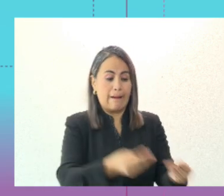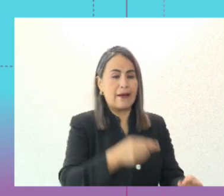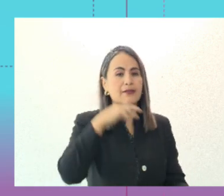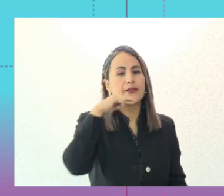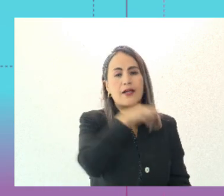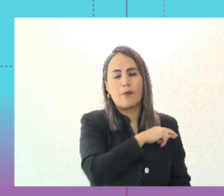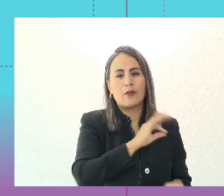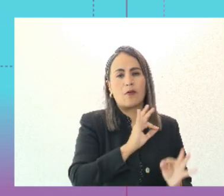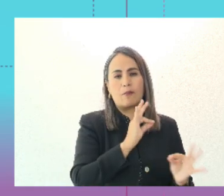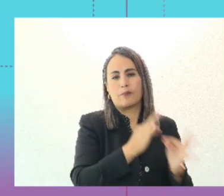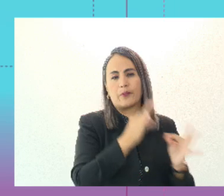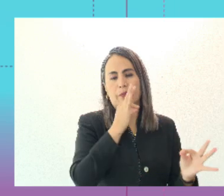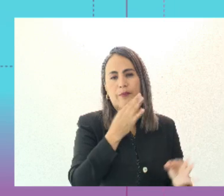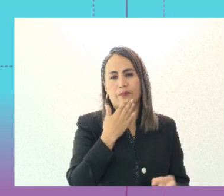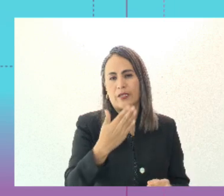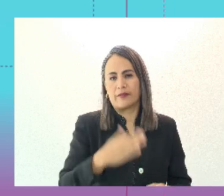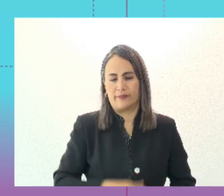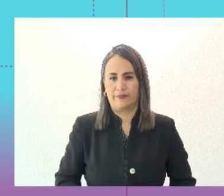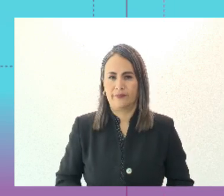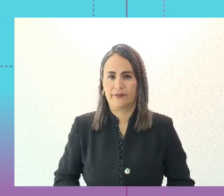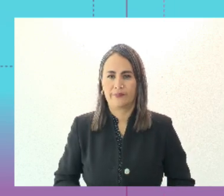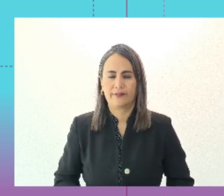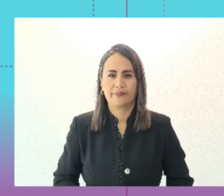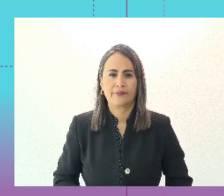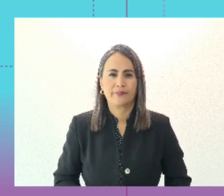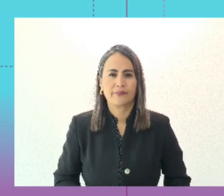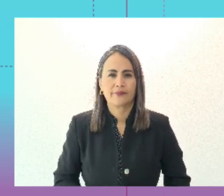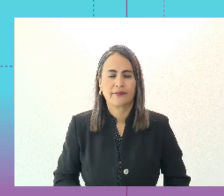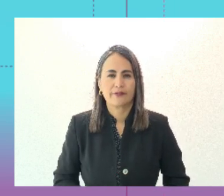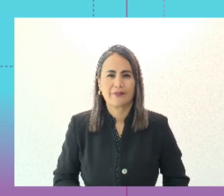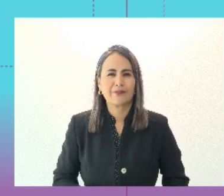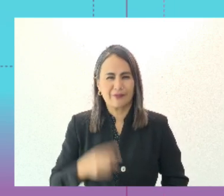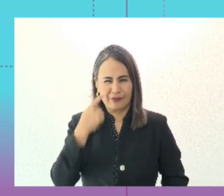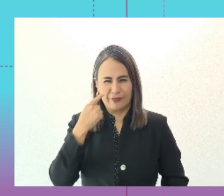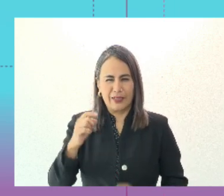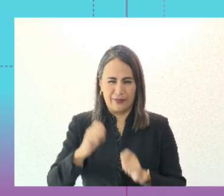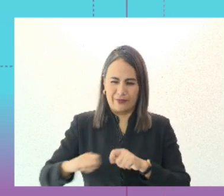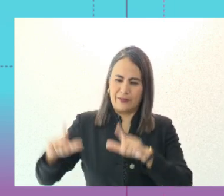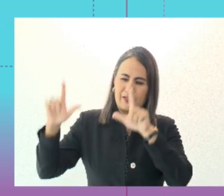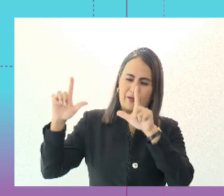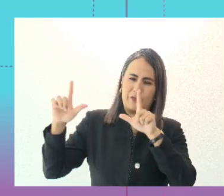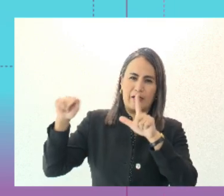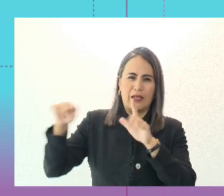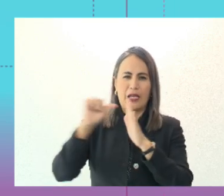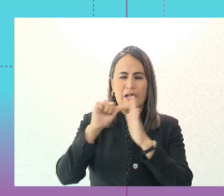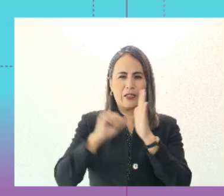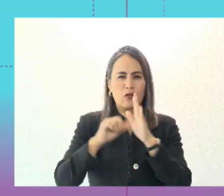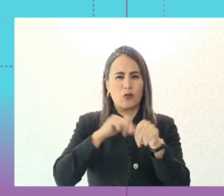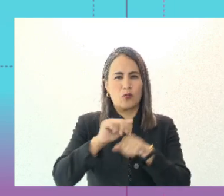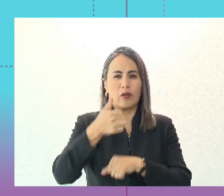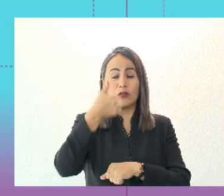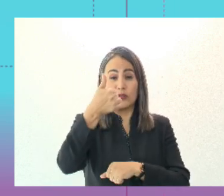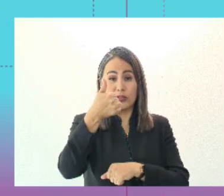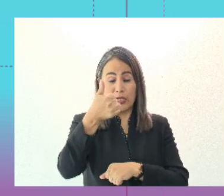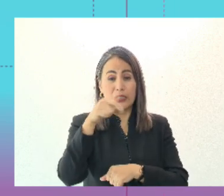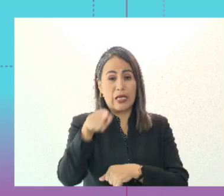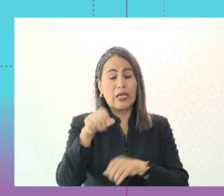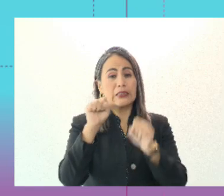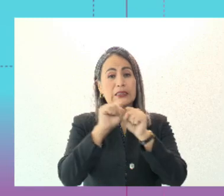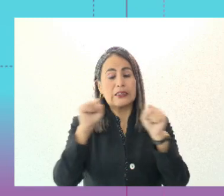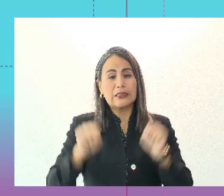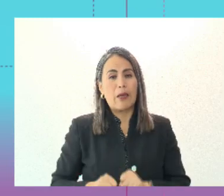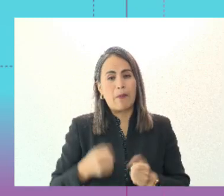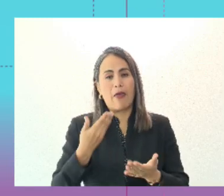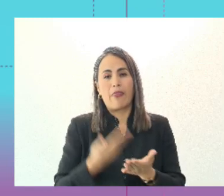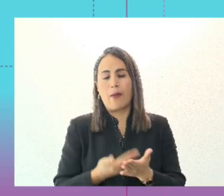¿no? Entonces, aquí en esta lámina ustedes pueden ver que en nuestro artículo sexto habla sobre un sistema de rendición de cuentas